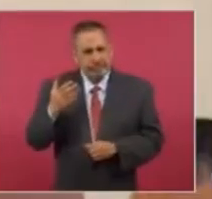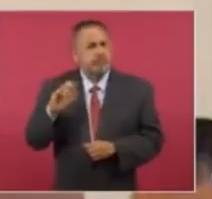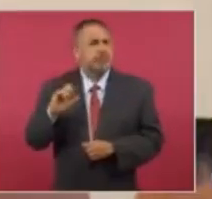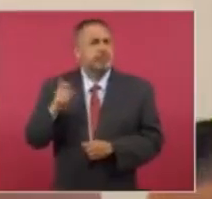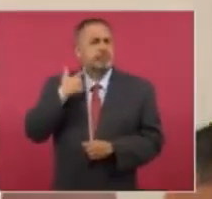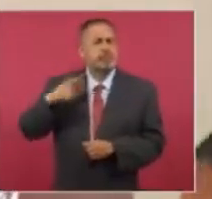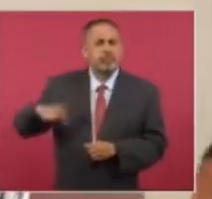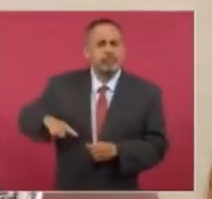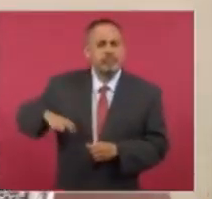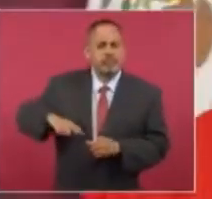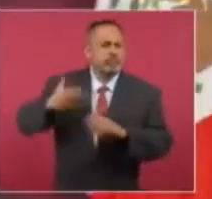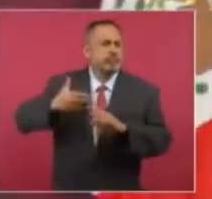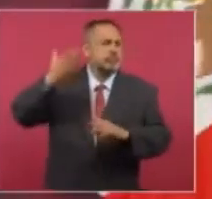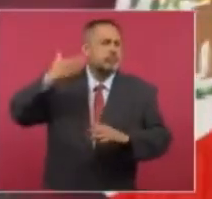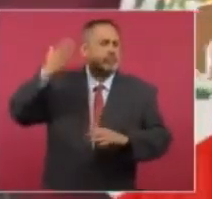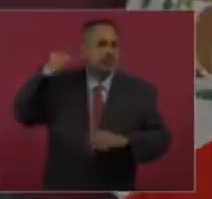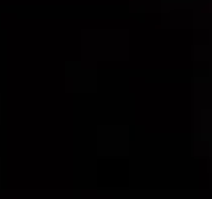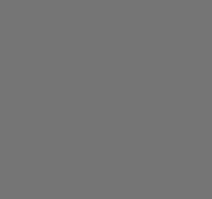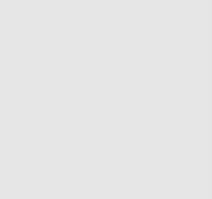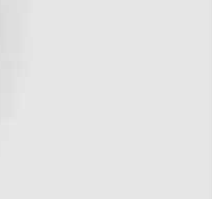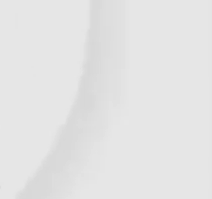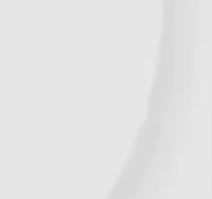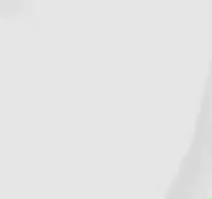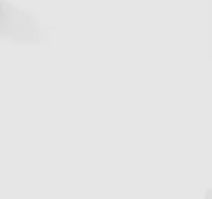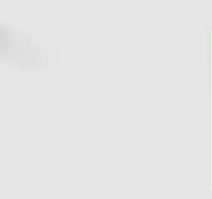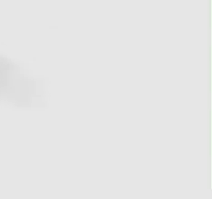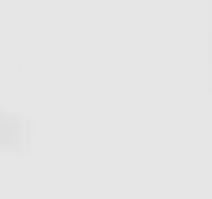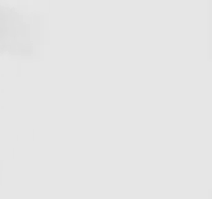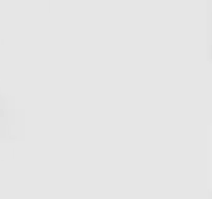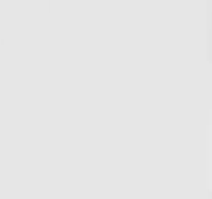anteriores para tiempo TV Ángel Molina